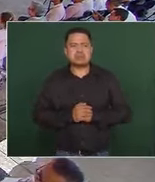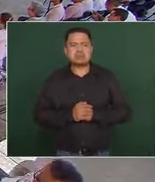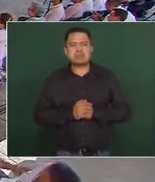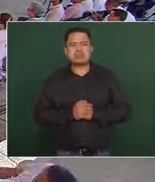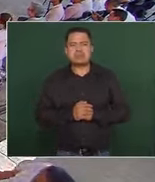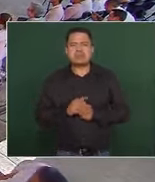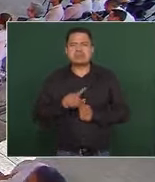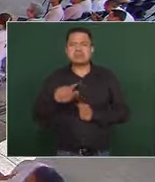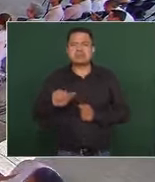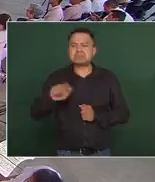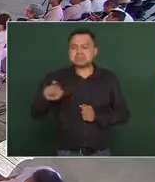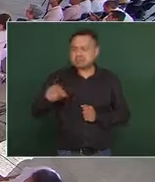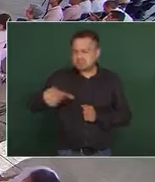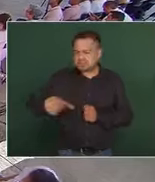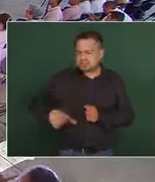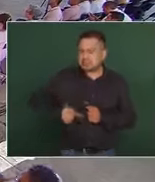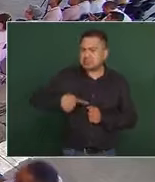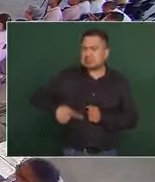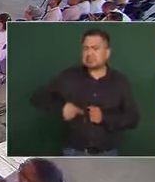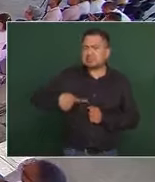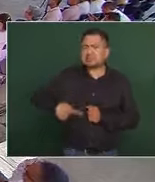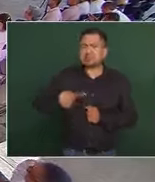Y me preguntan, ¿y